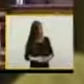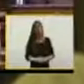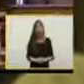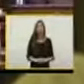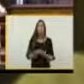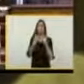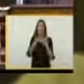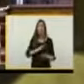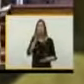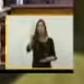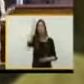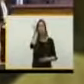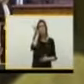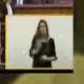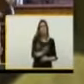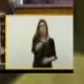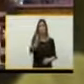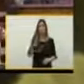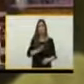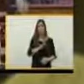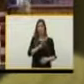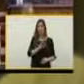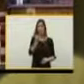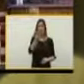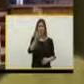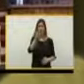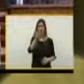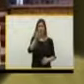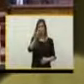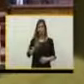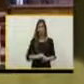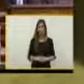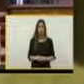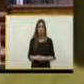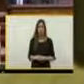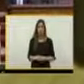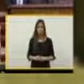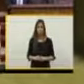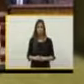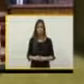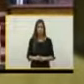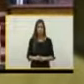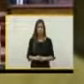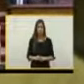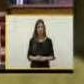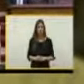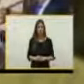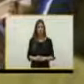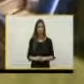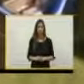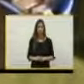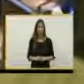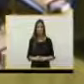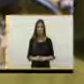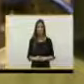tentativa de formación, de investidura, co mesmo candidato, co señor Sánchez, e con alianza dos grupos